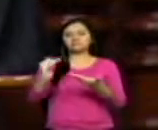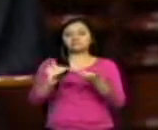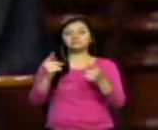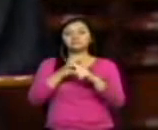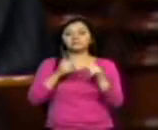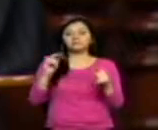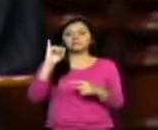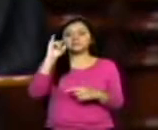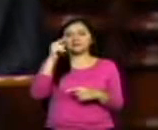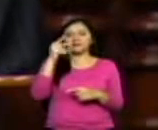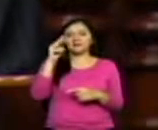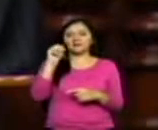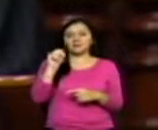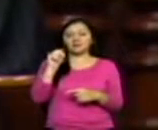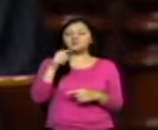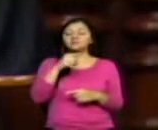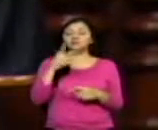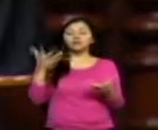IGB en